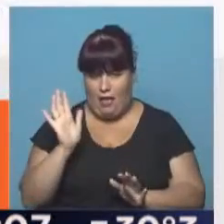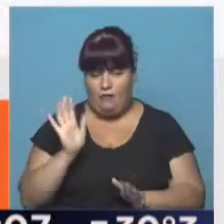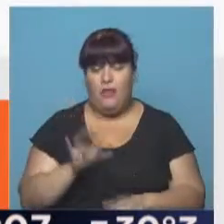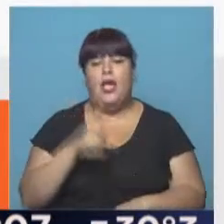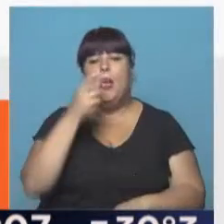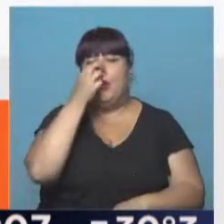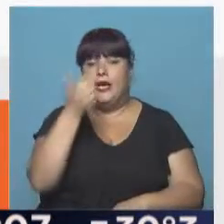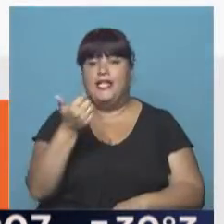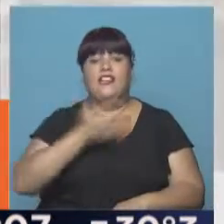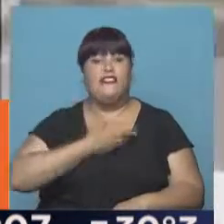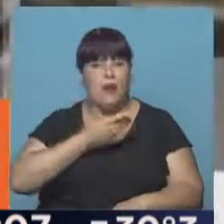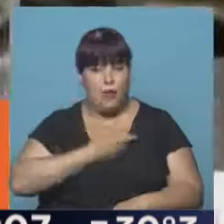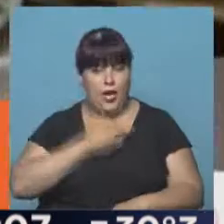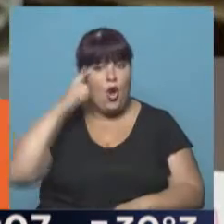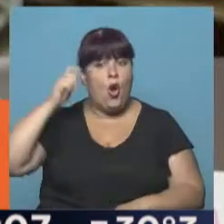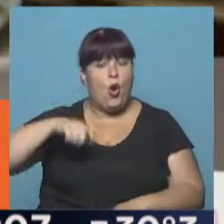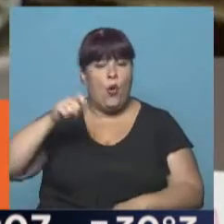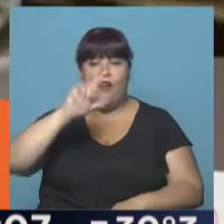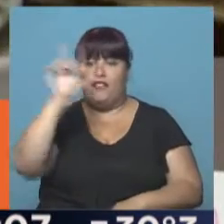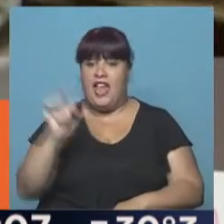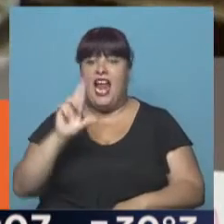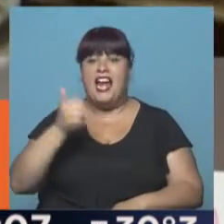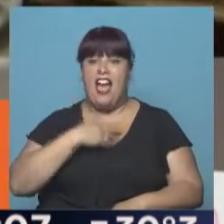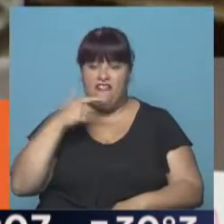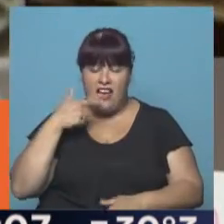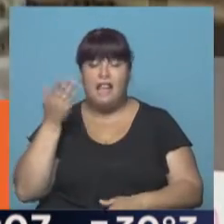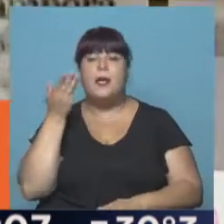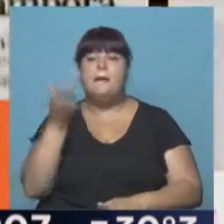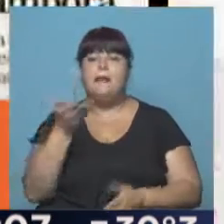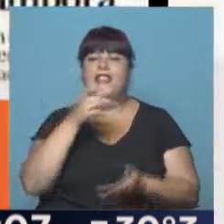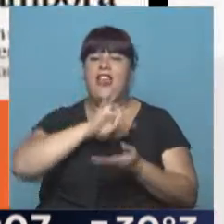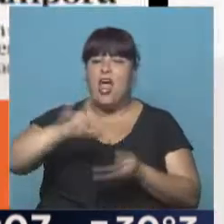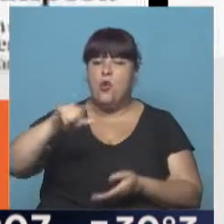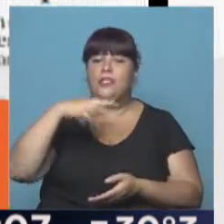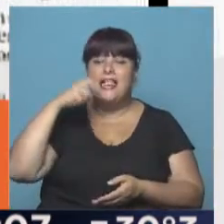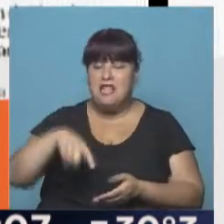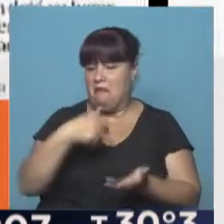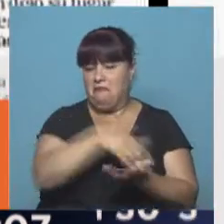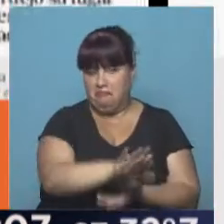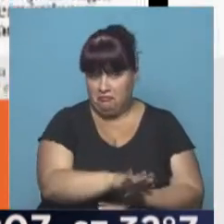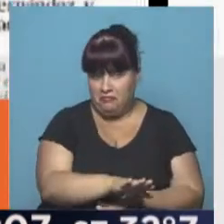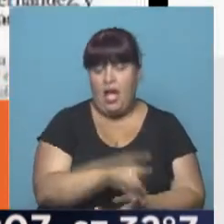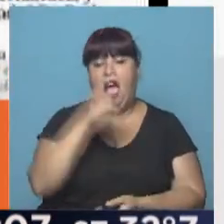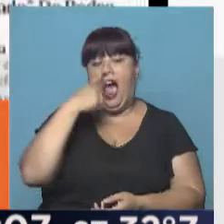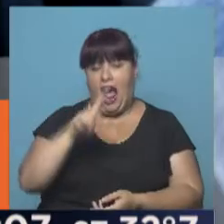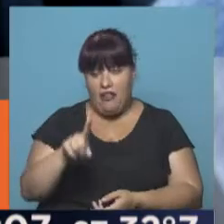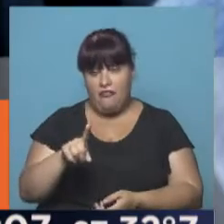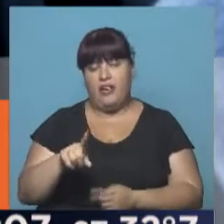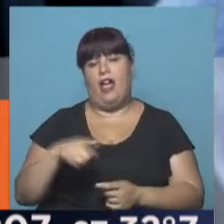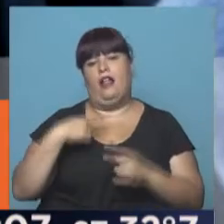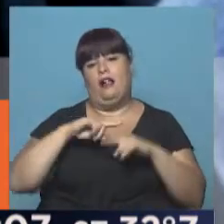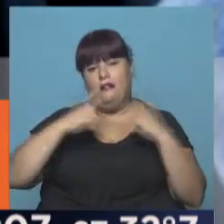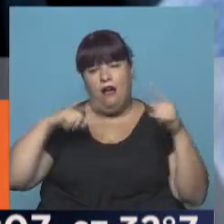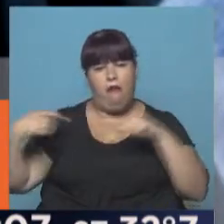El 26 de febrero, el juez federal Daniel Rafecas desestimó la denuncia del fiscal Nisman. Finalmente, tras una